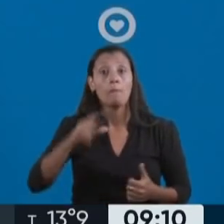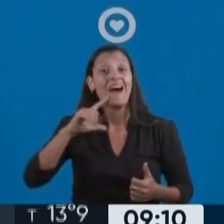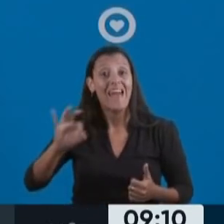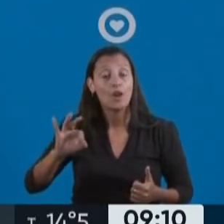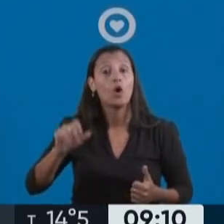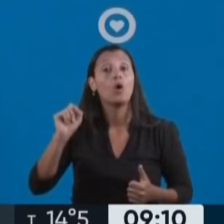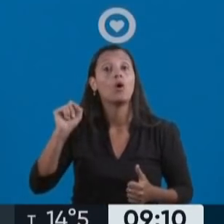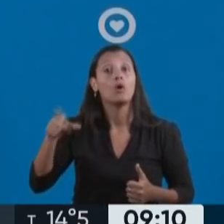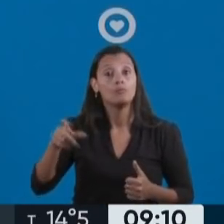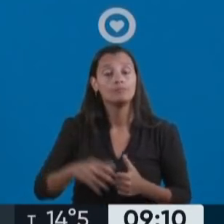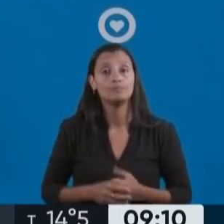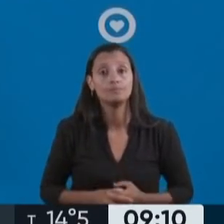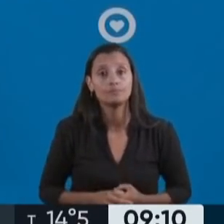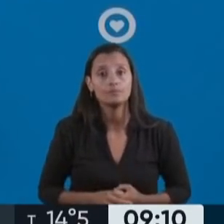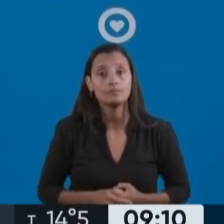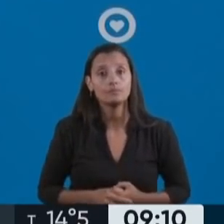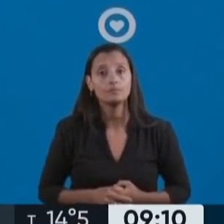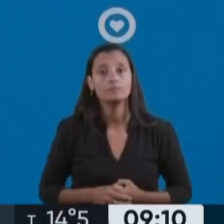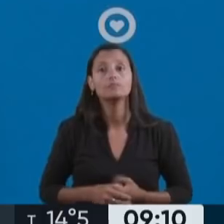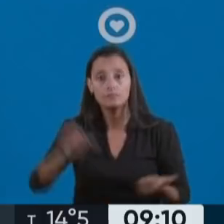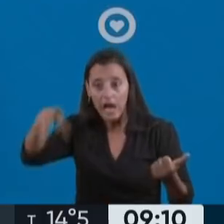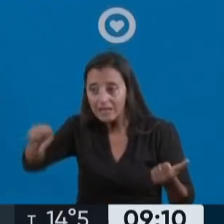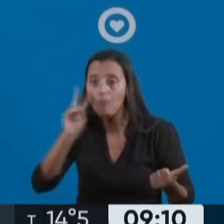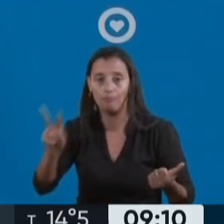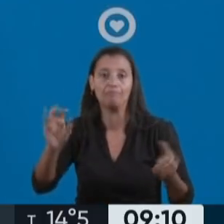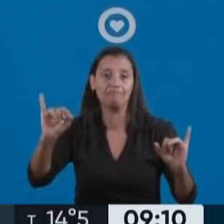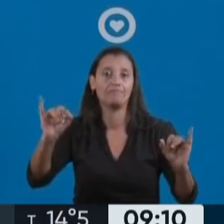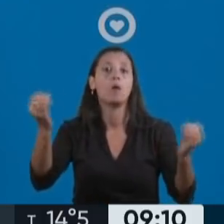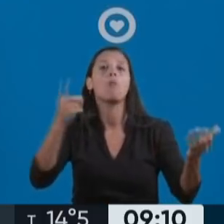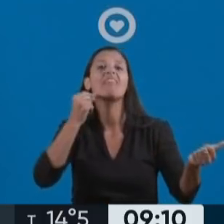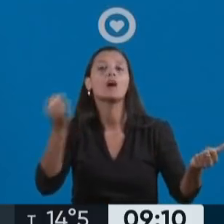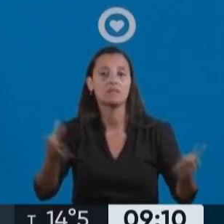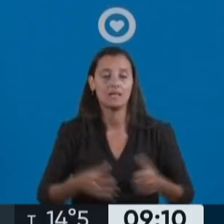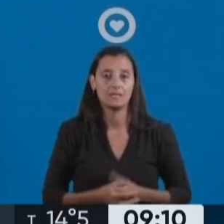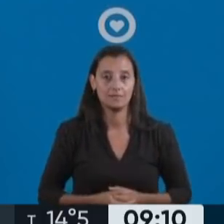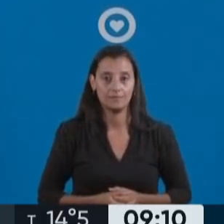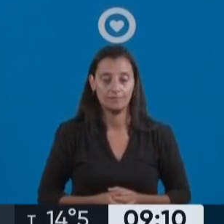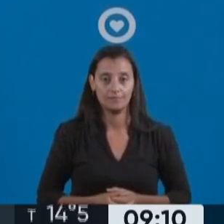Mariano Mega no está todavía. Está Mariano. Hola, buen día, Mariano. ¿Cómo estás?